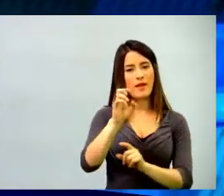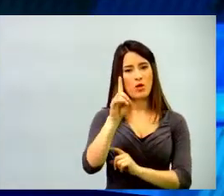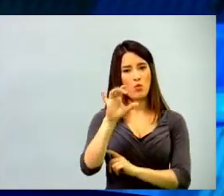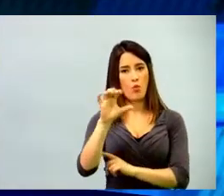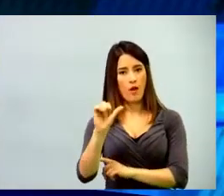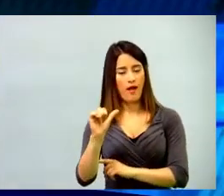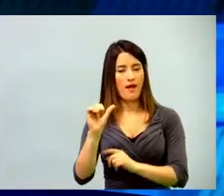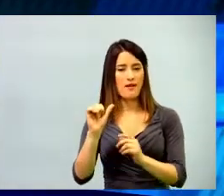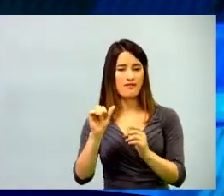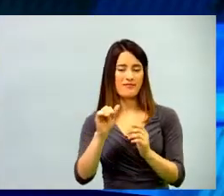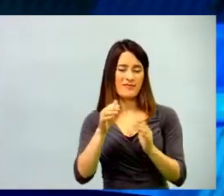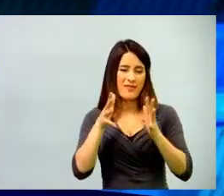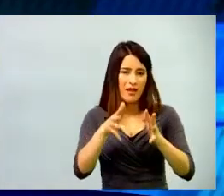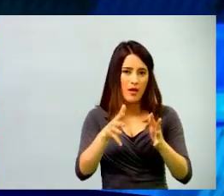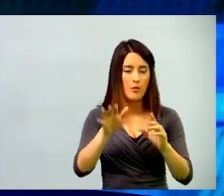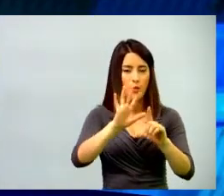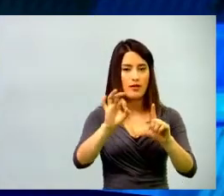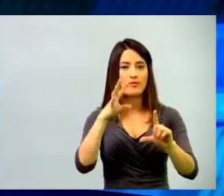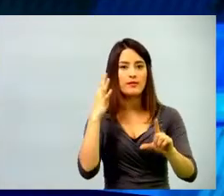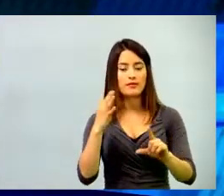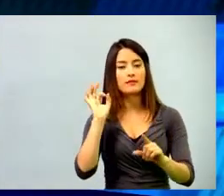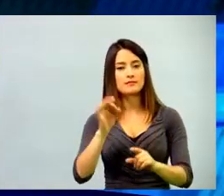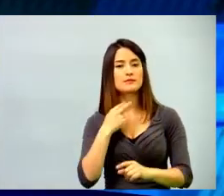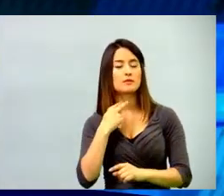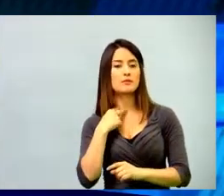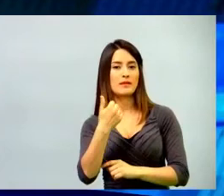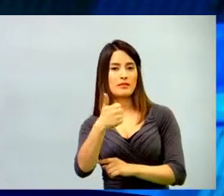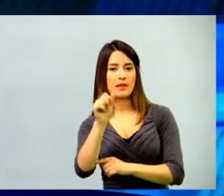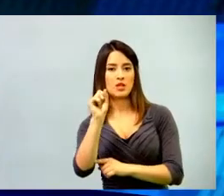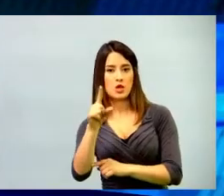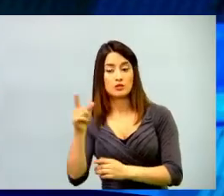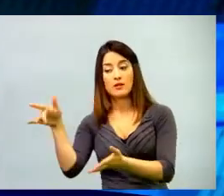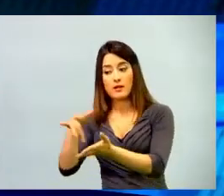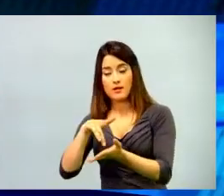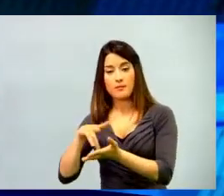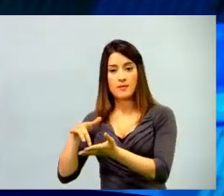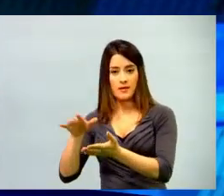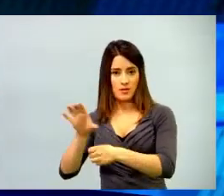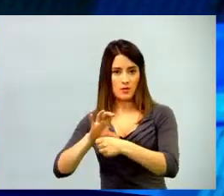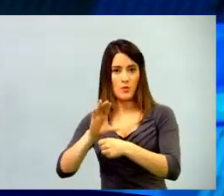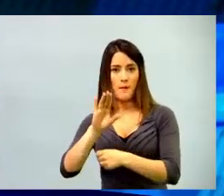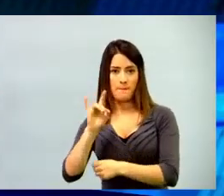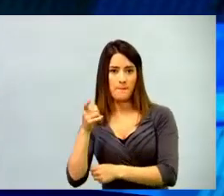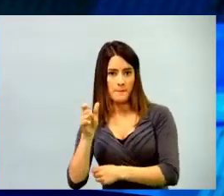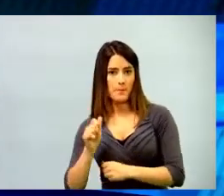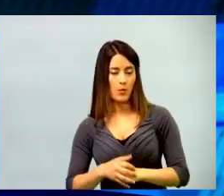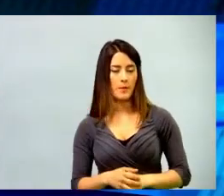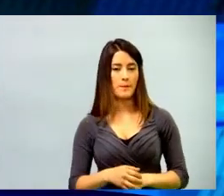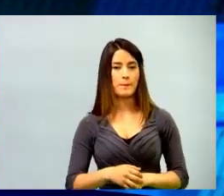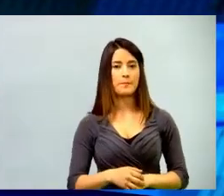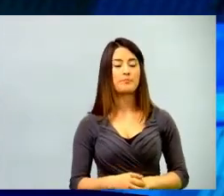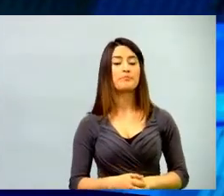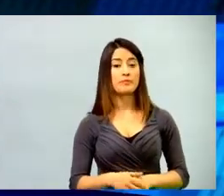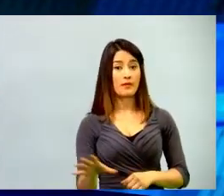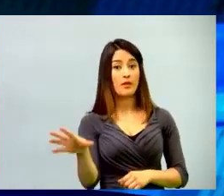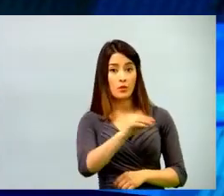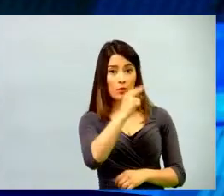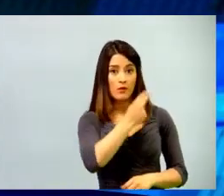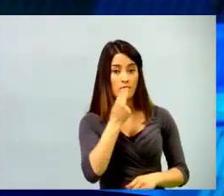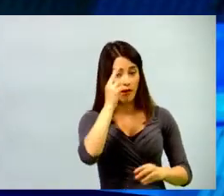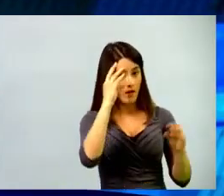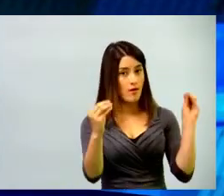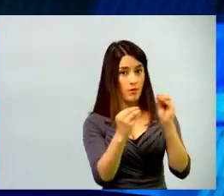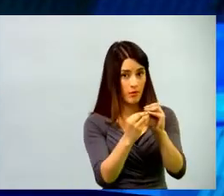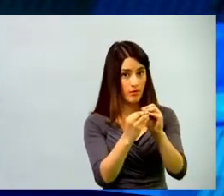10 y el 11 de noviembre, que va a ser presencial en la ciudad de Buga. Bueno, entonces quedamos comprometidos, nos vemos la